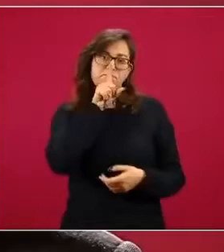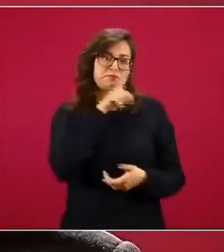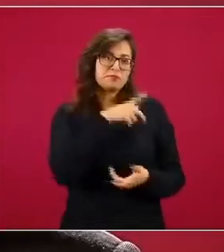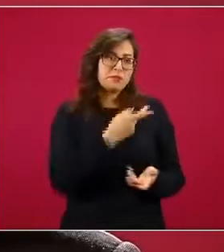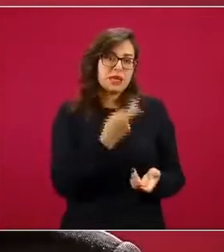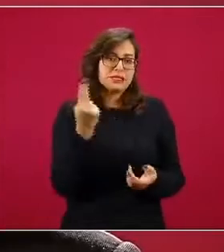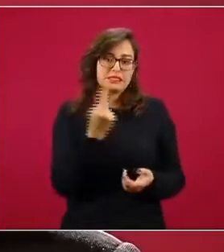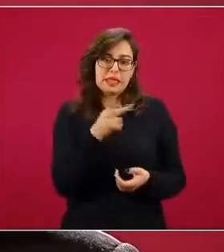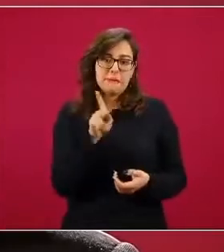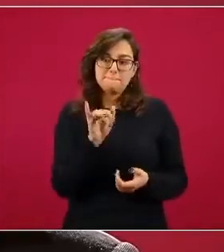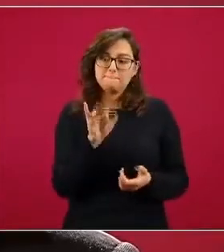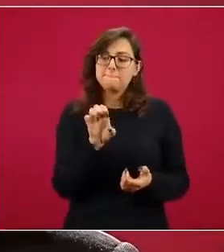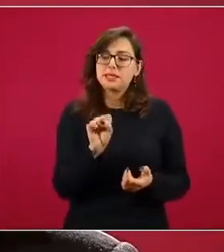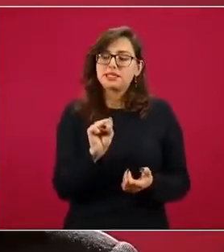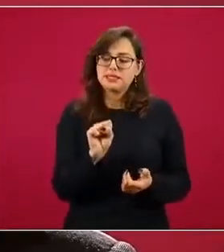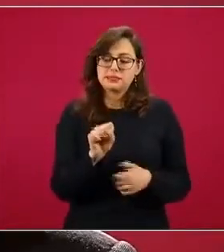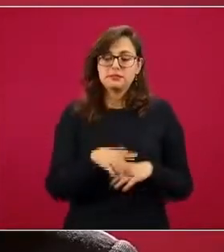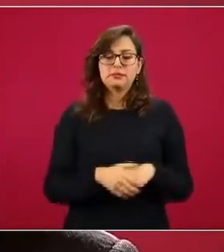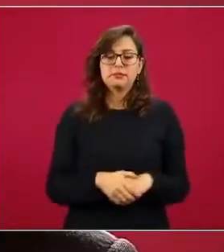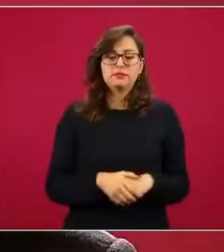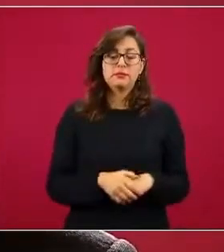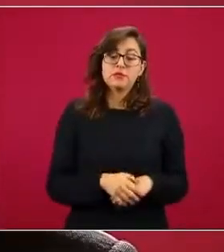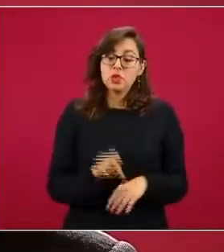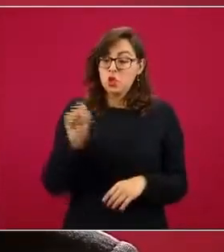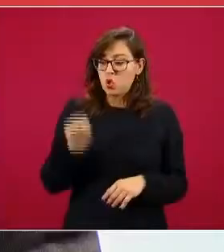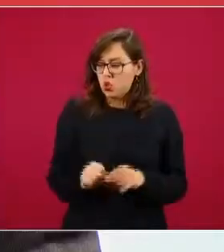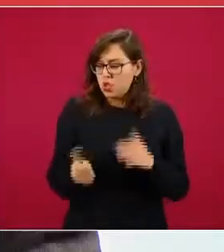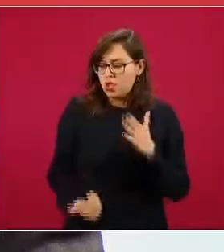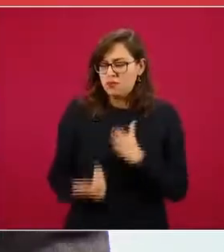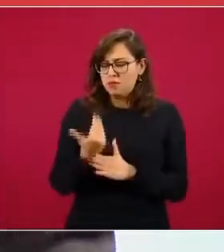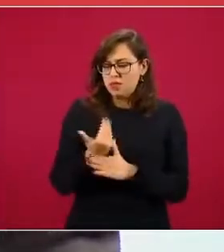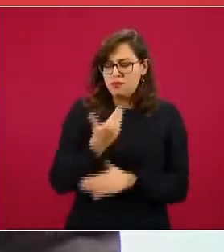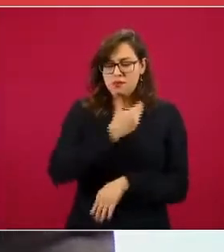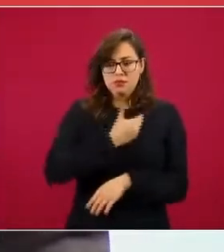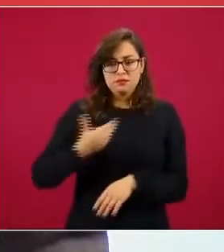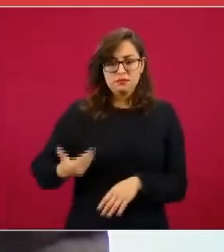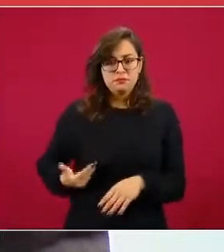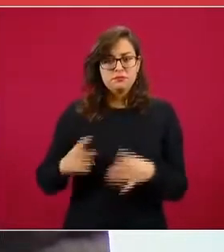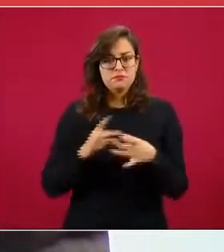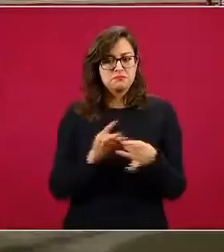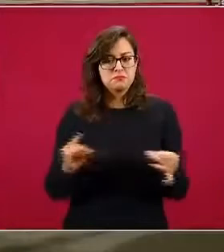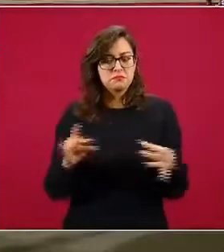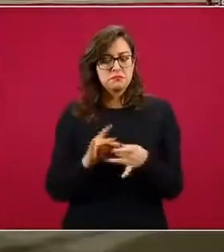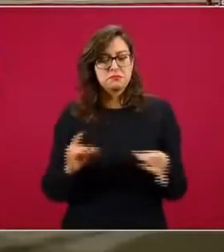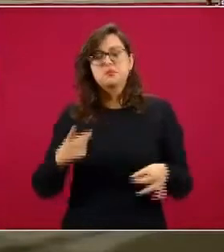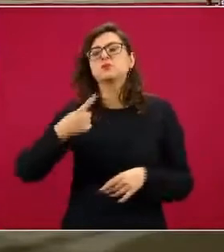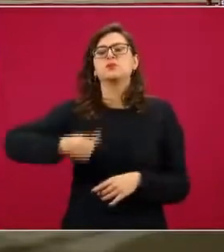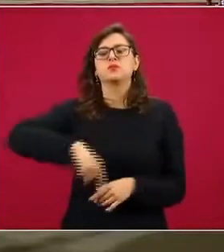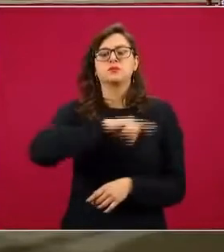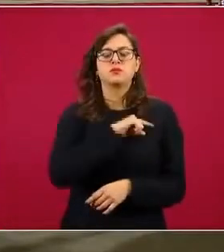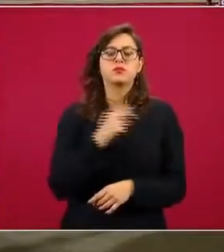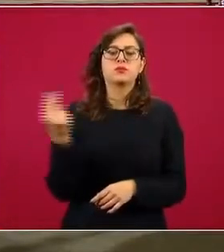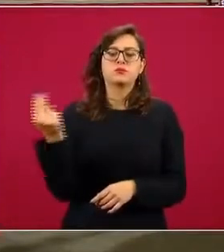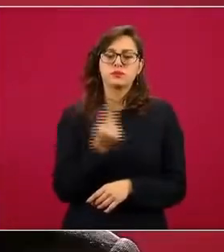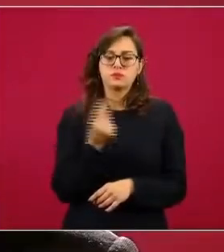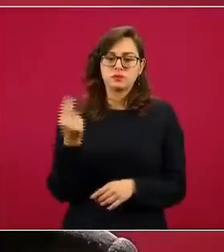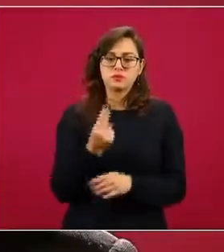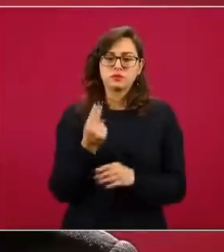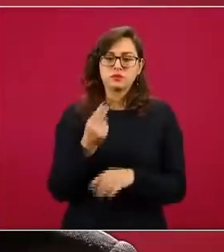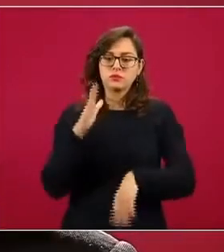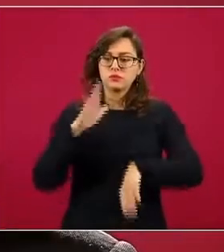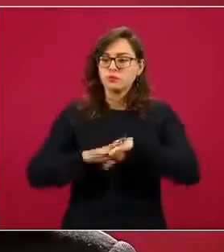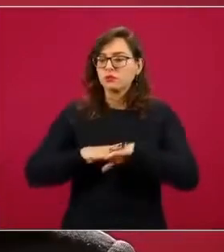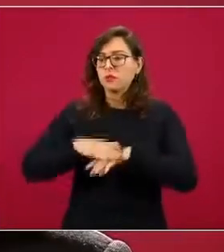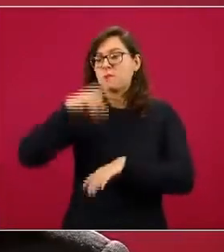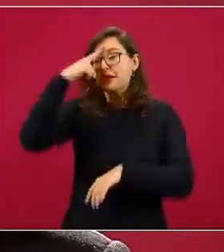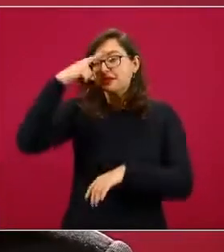venimos comentando ampliamente desde hace meses, es: necesitamos tener un esquema